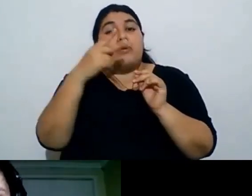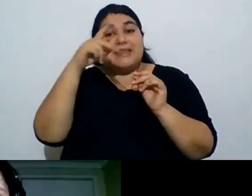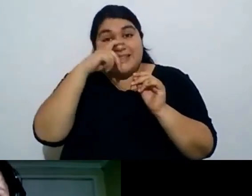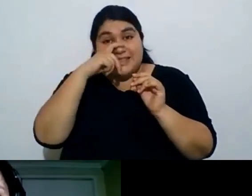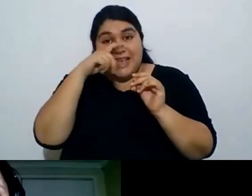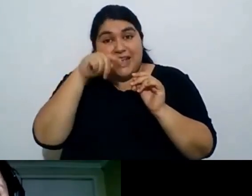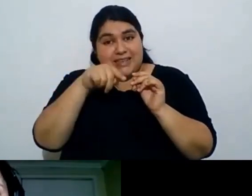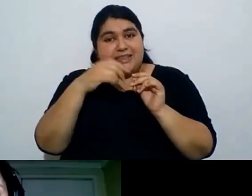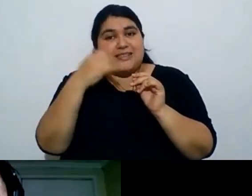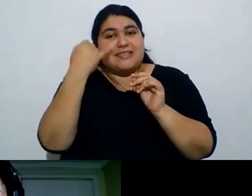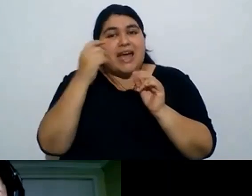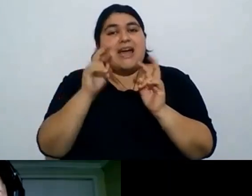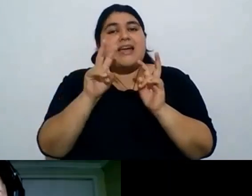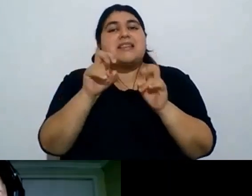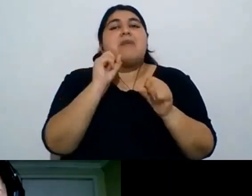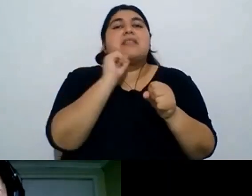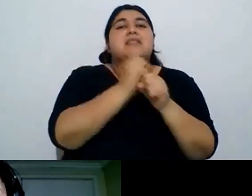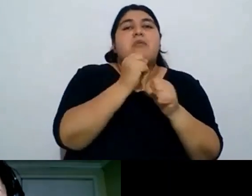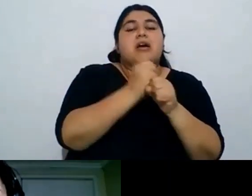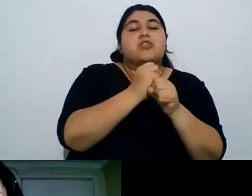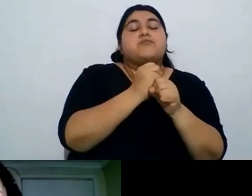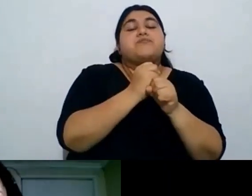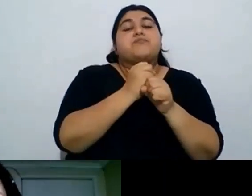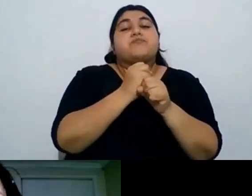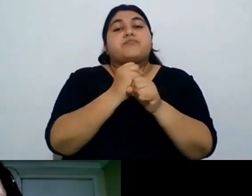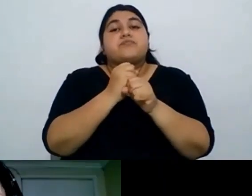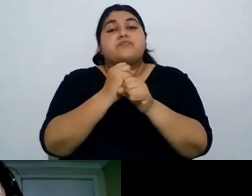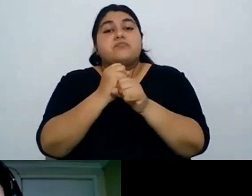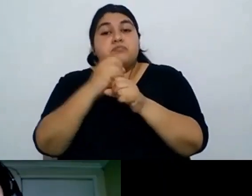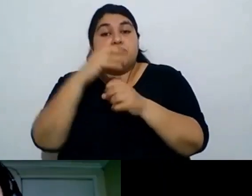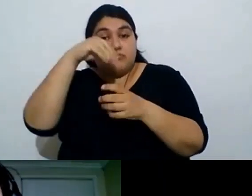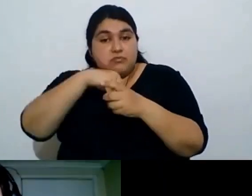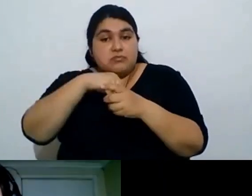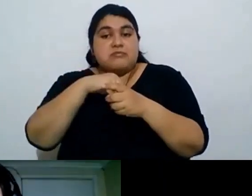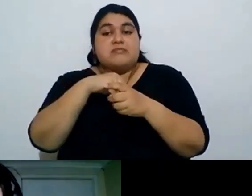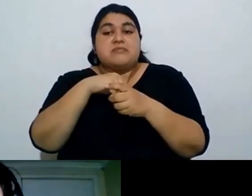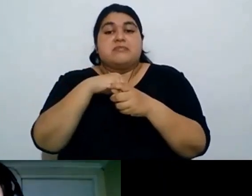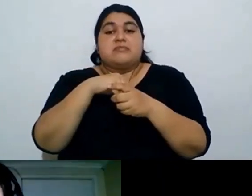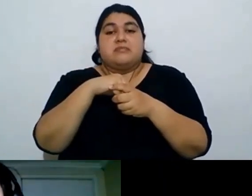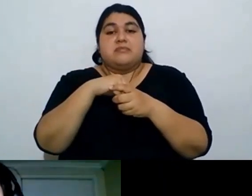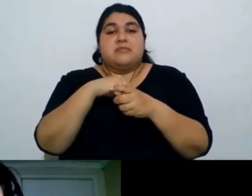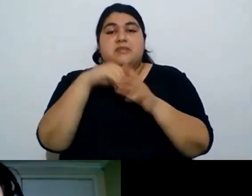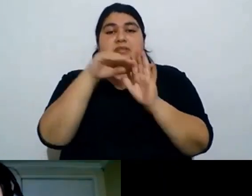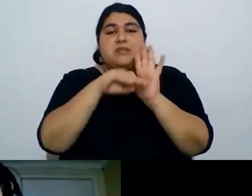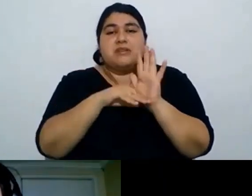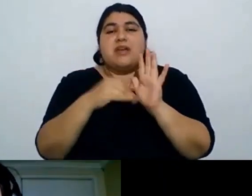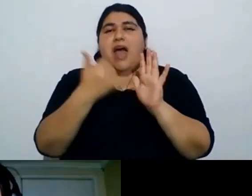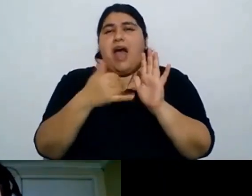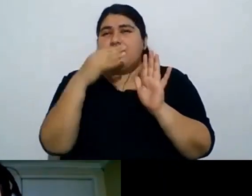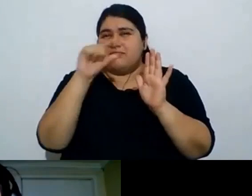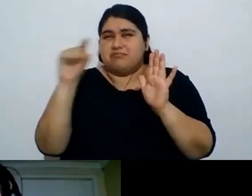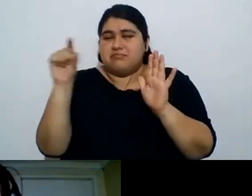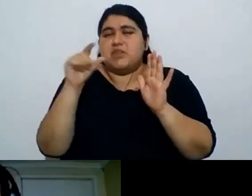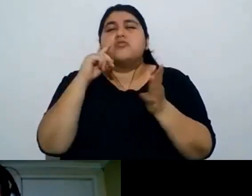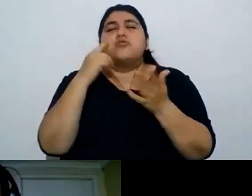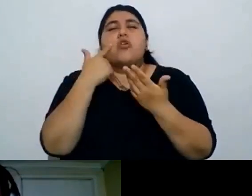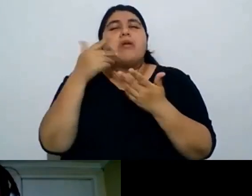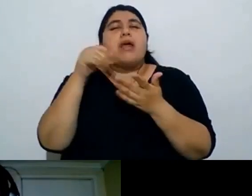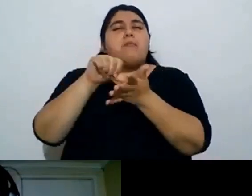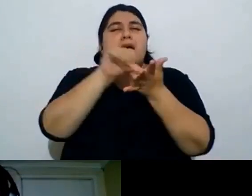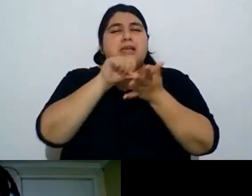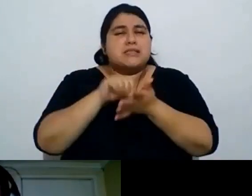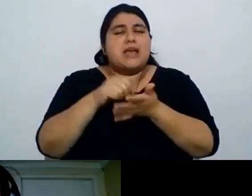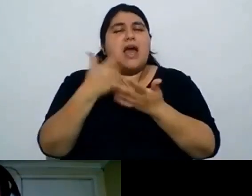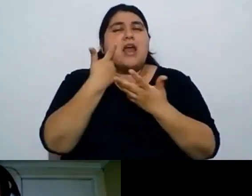siendo de trabajo y empleo, el cual reza, si se me permite citar: los estados reconocen el derecho de las personas